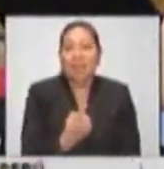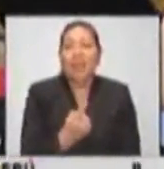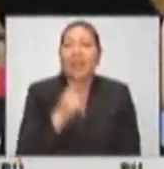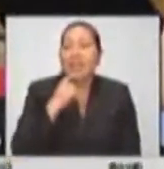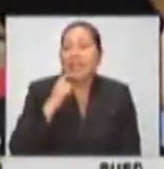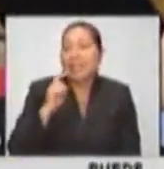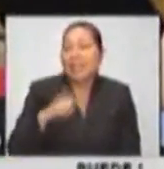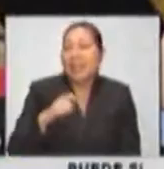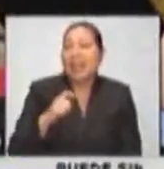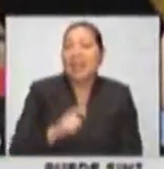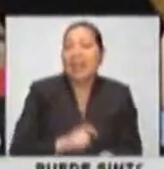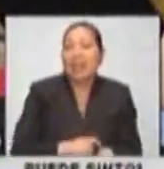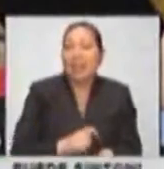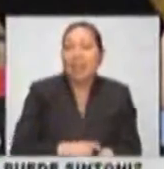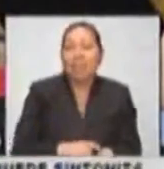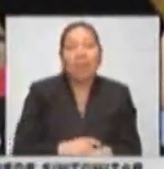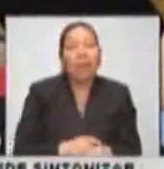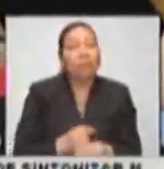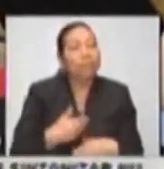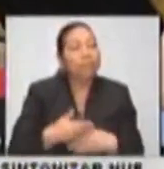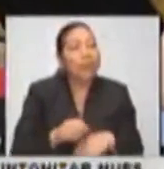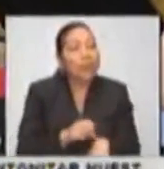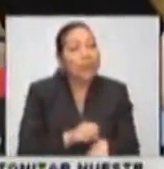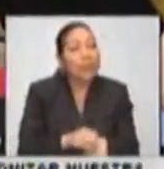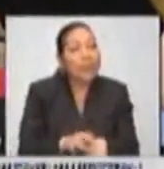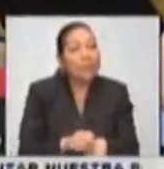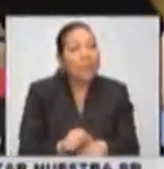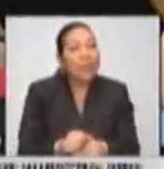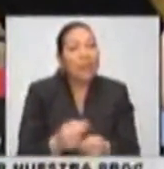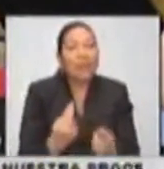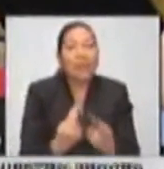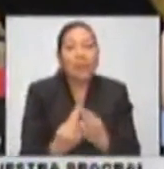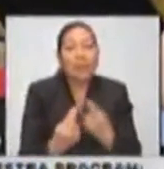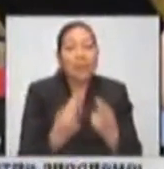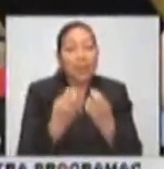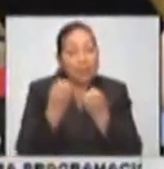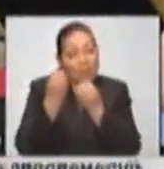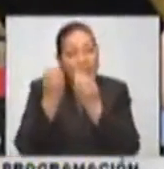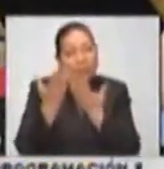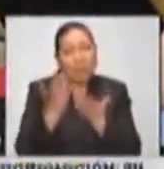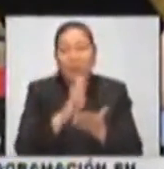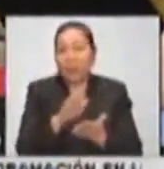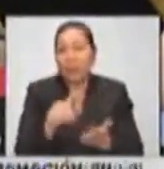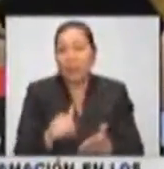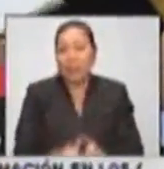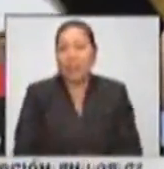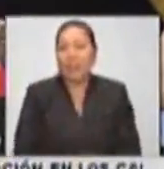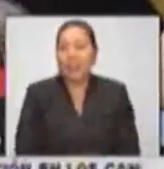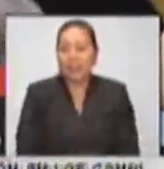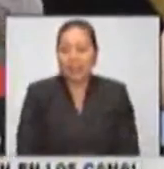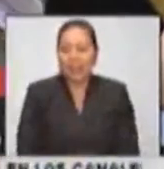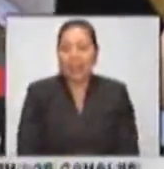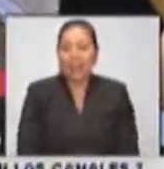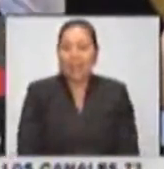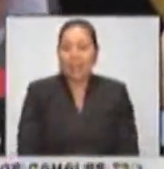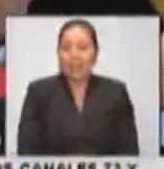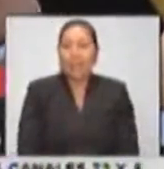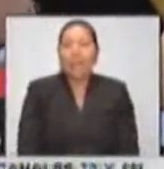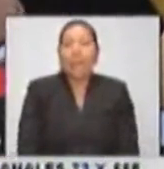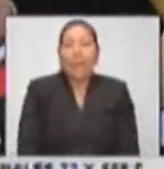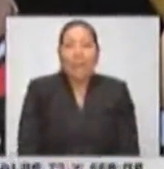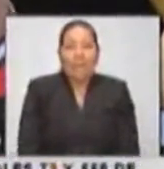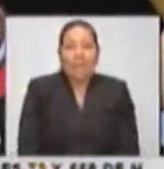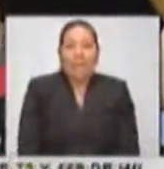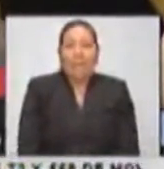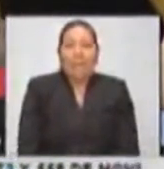requieren tiempo, dedicación, capacidades e intercambio de información entre todos. Siguiente, por favor. Entonces, ya